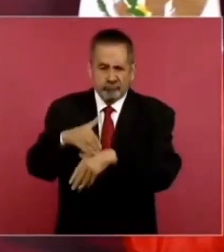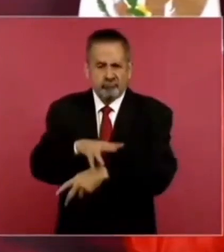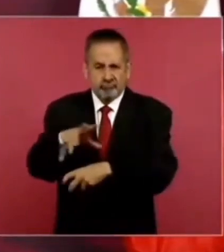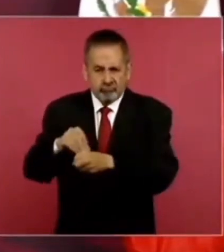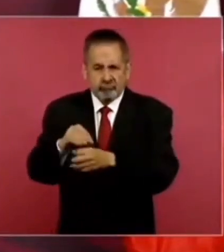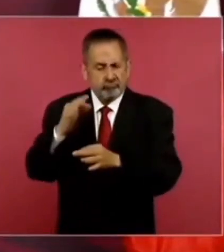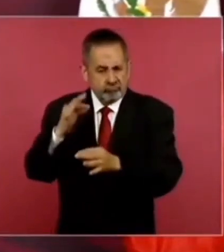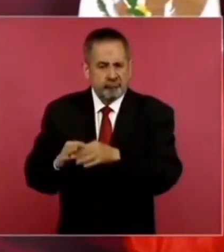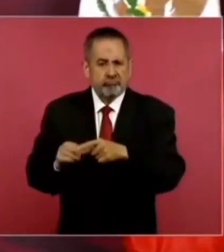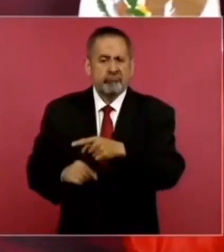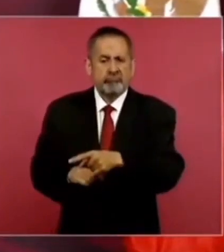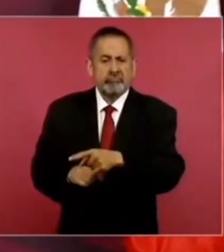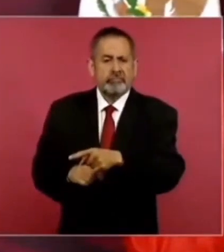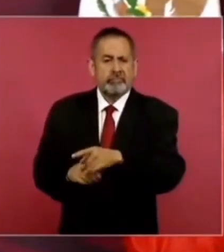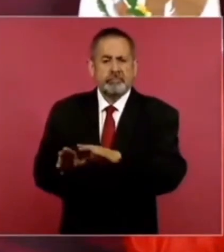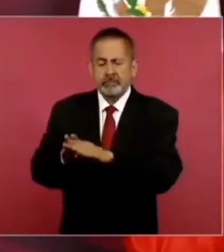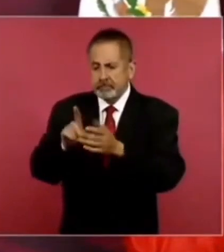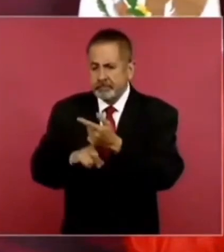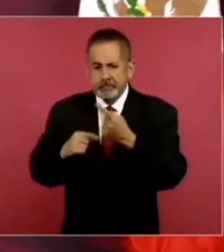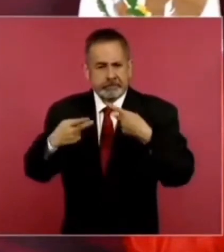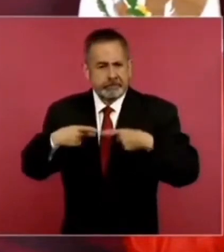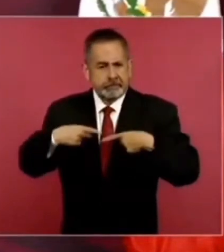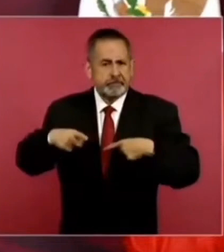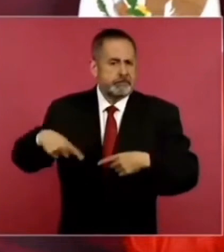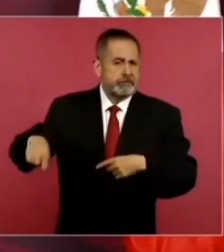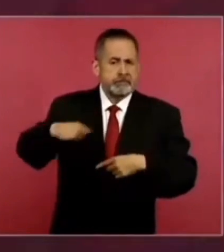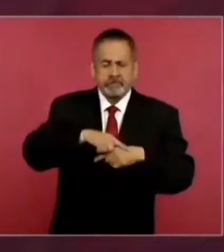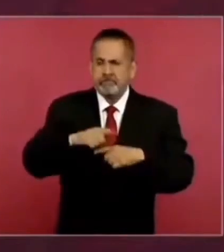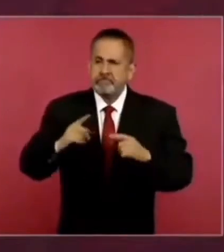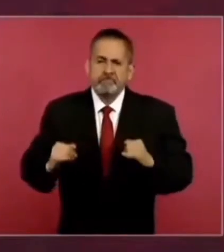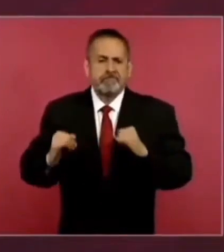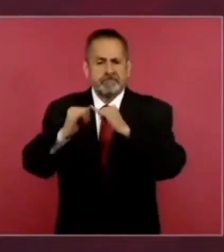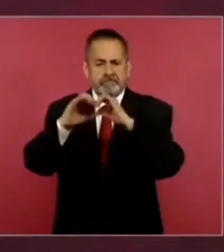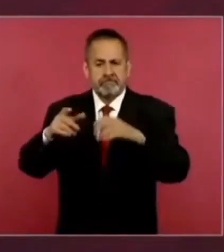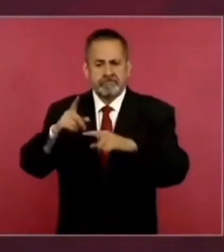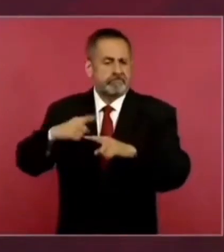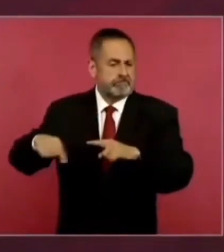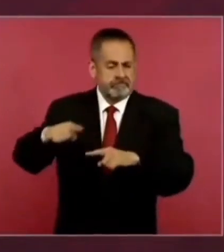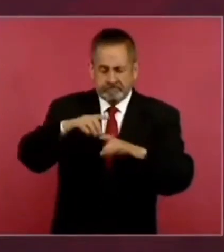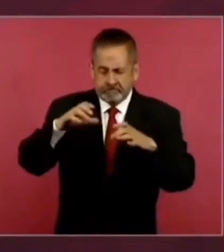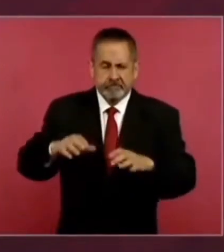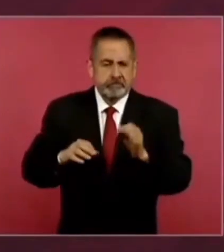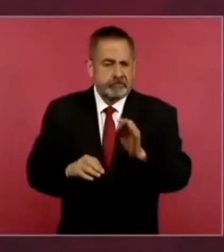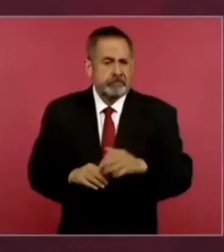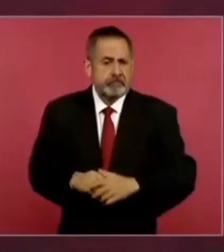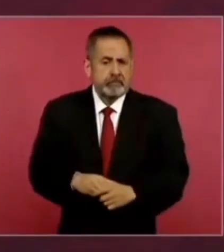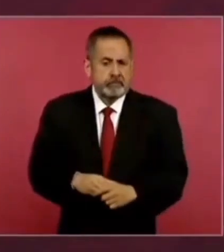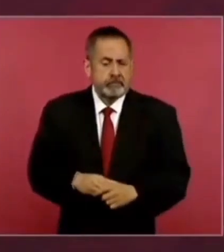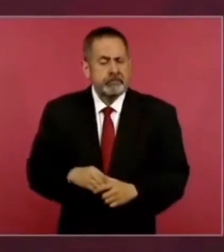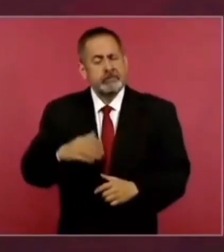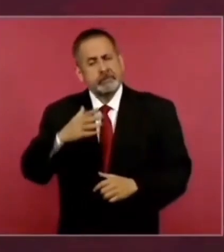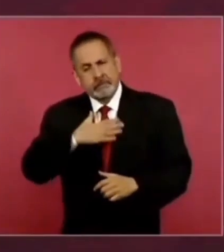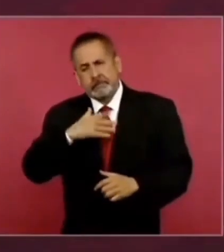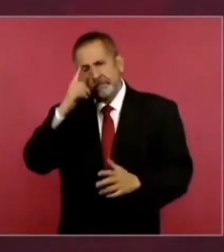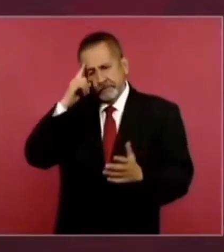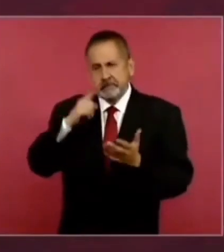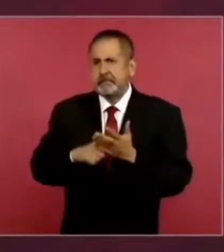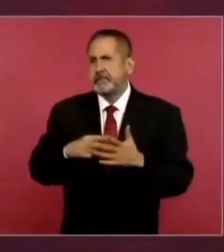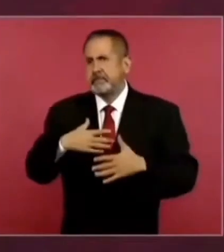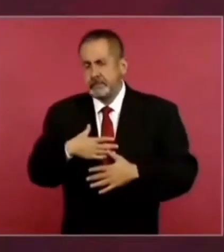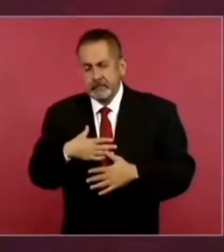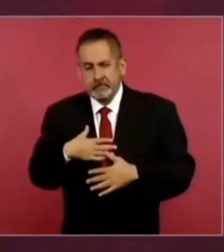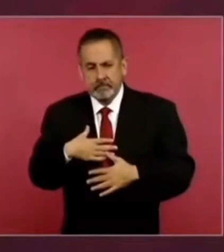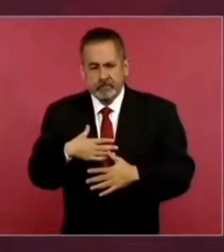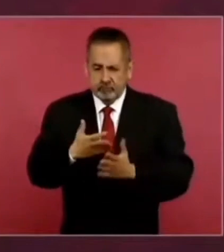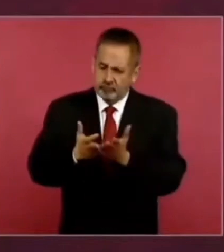leal, sobre todo al pueblo, a las instituciones, porque yo creo que